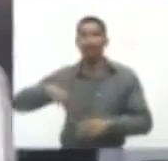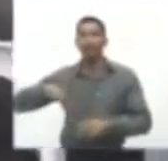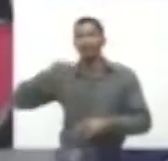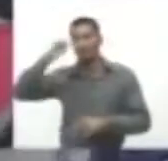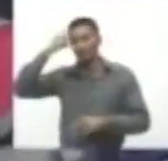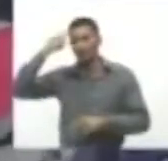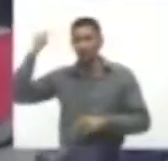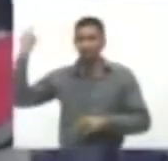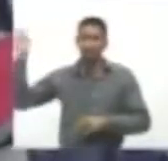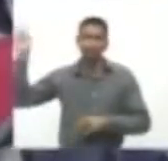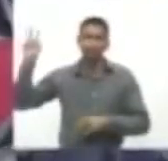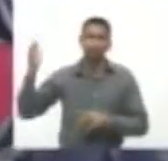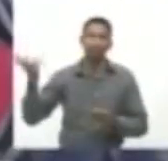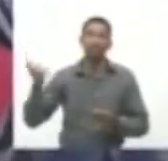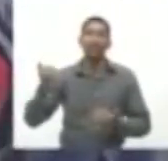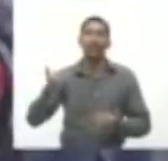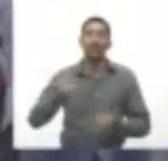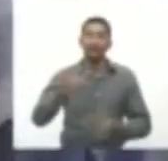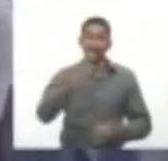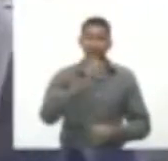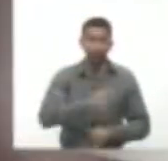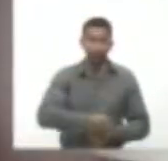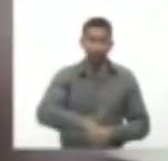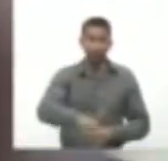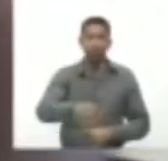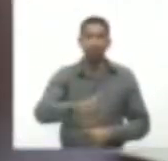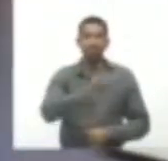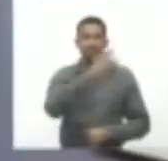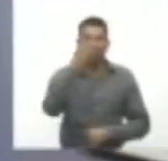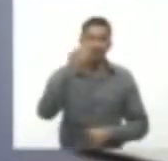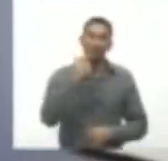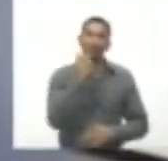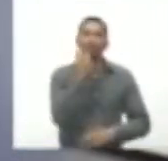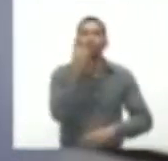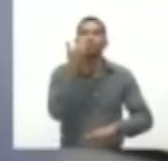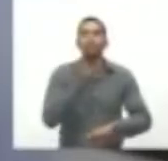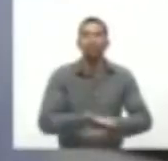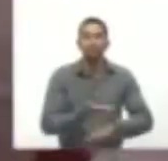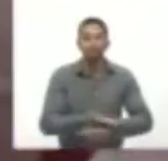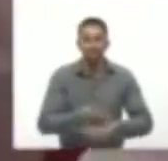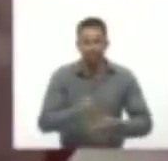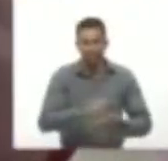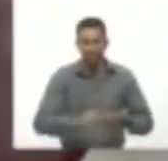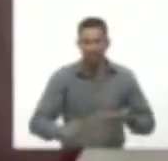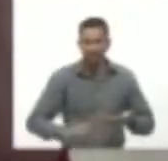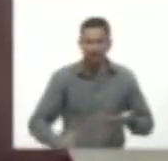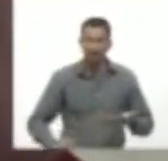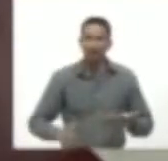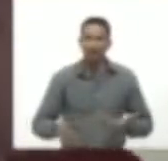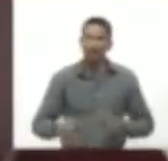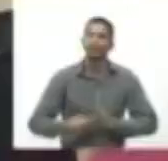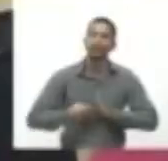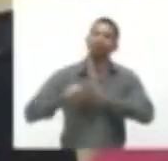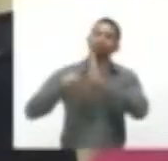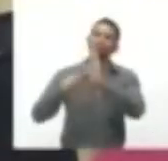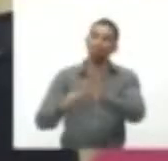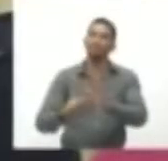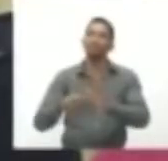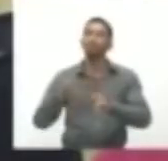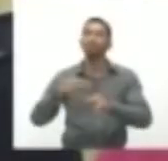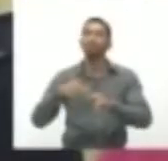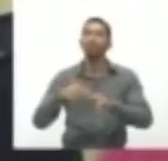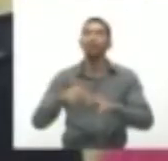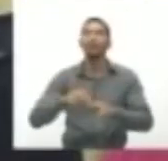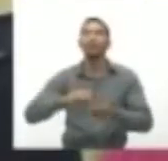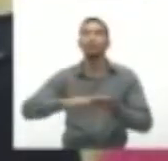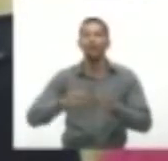este sábado miles de barranquilleros escribieron las propuestas que desean sean discutidas en este nuevo ciclo de negociación por la paz. Participación